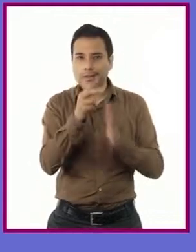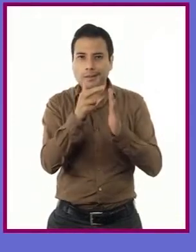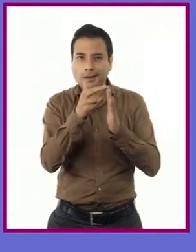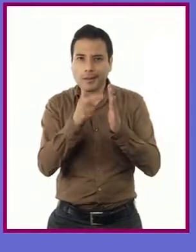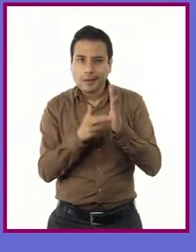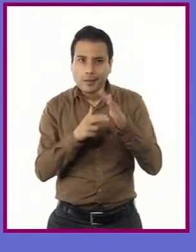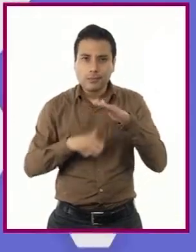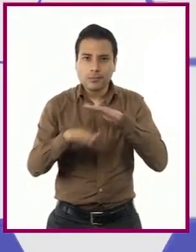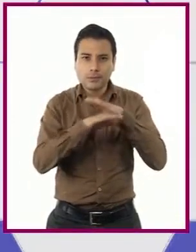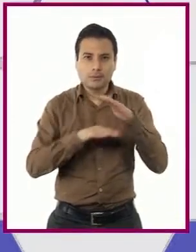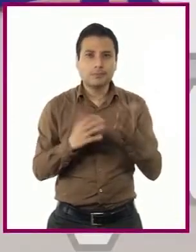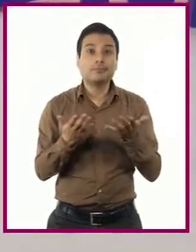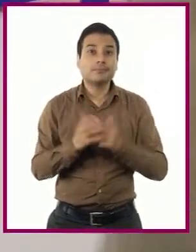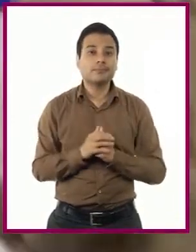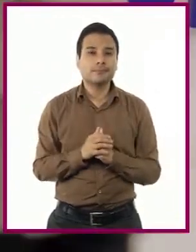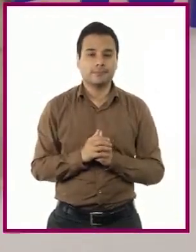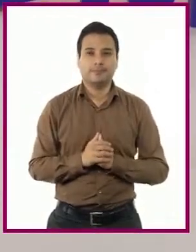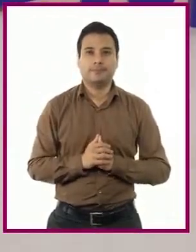juego.